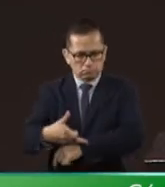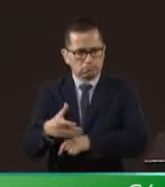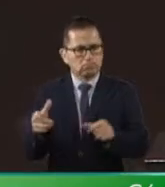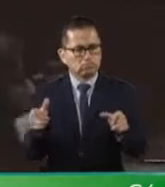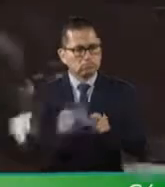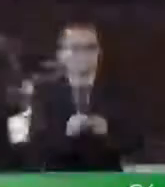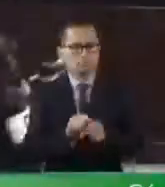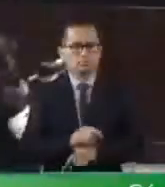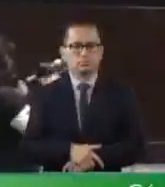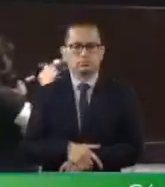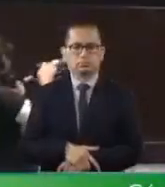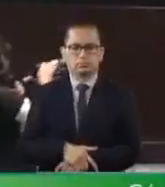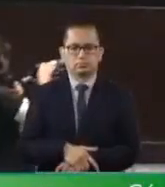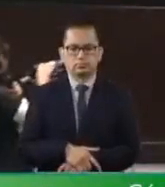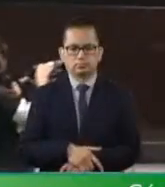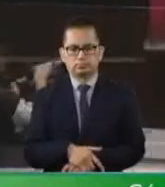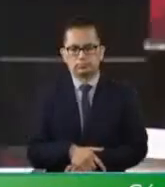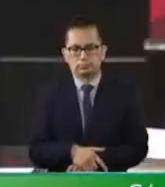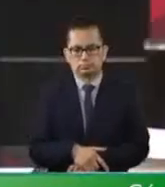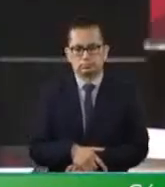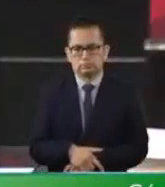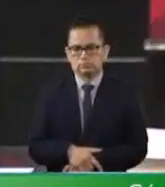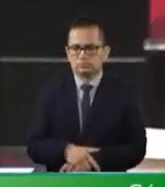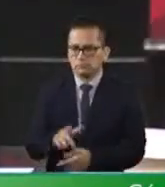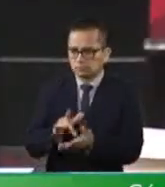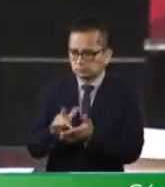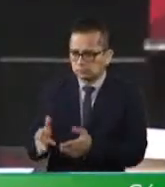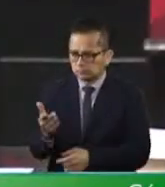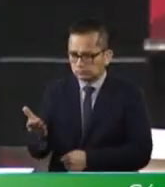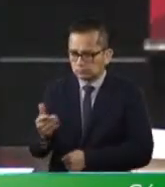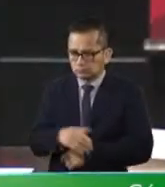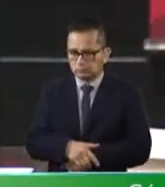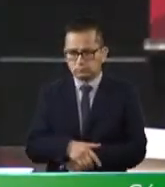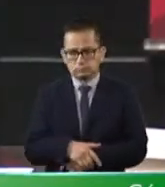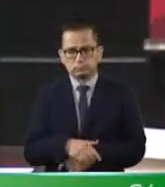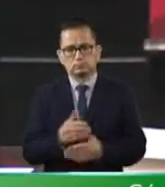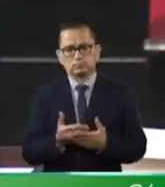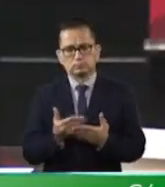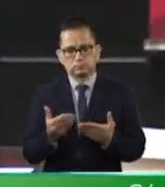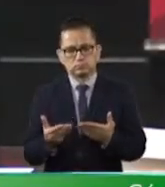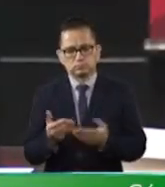cuanto. Gracias. En el uso de la palabra. Ah, sí.